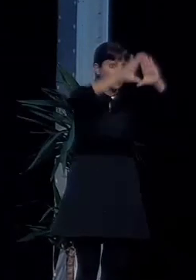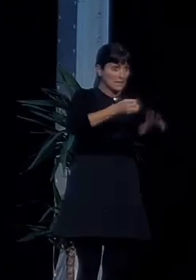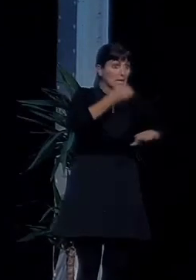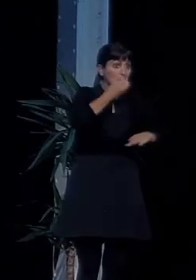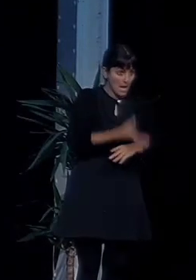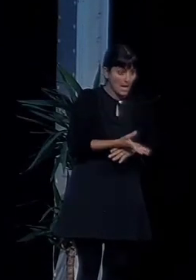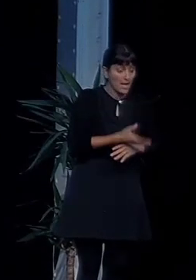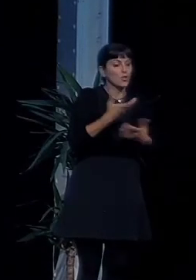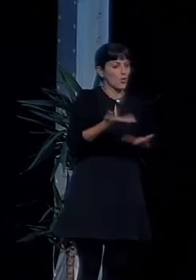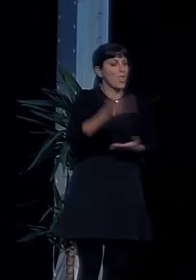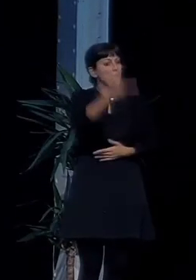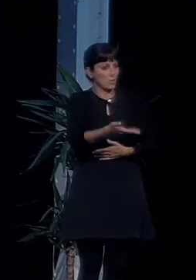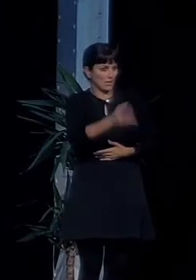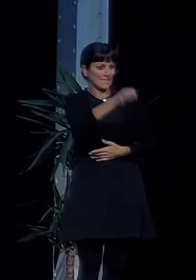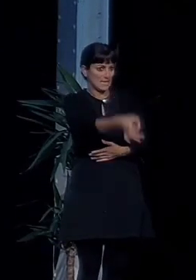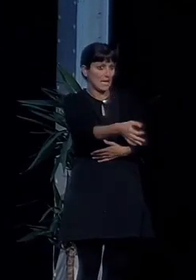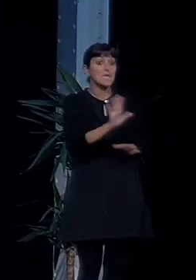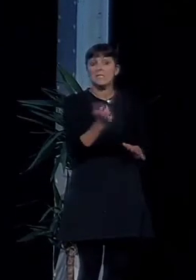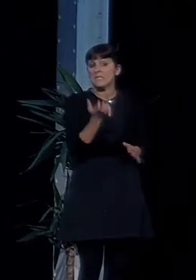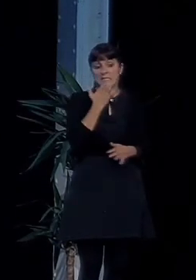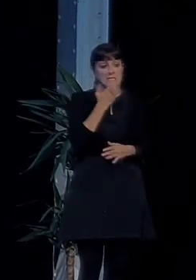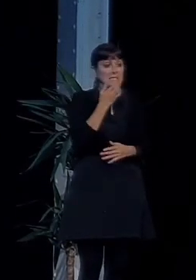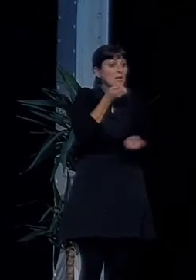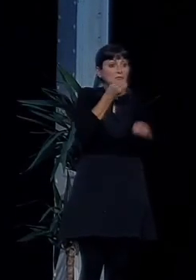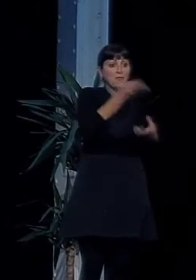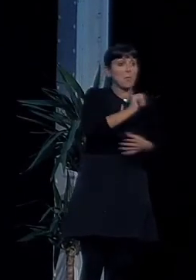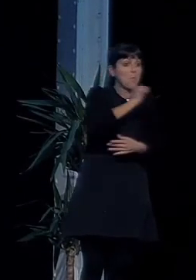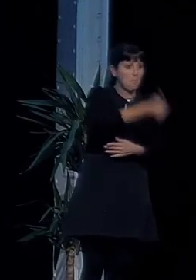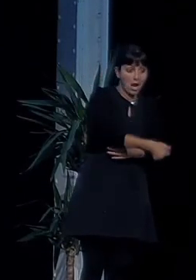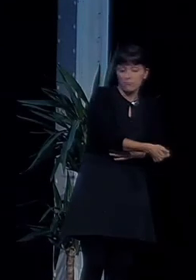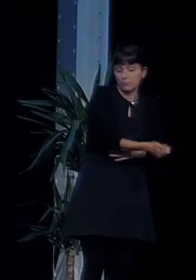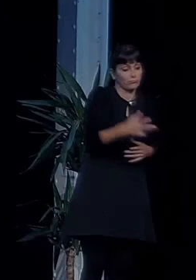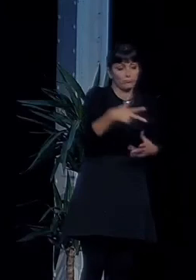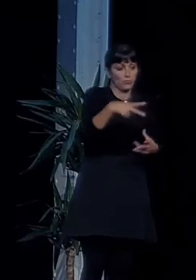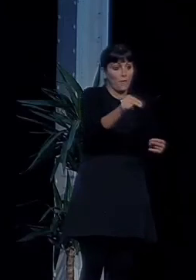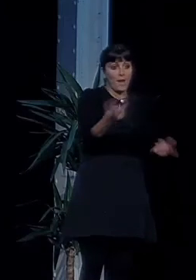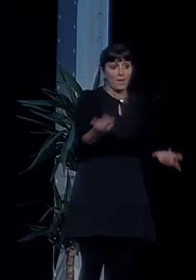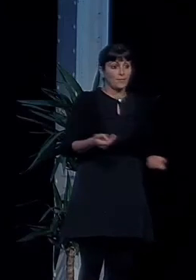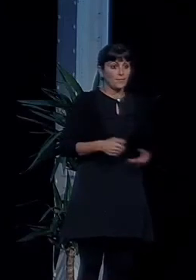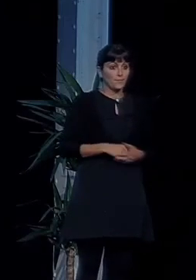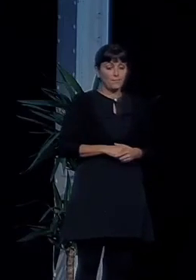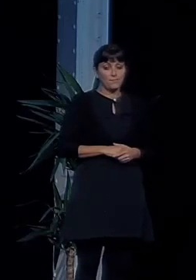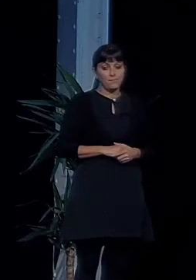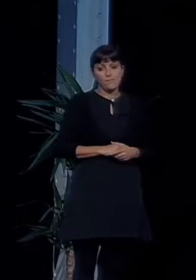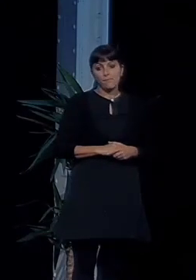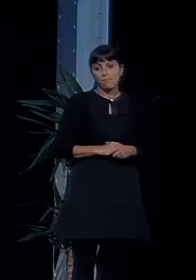importante. Si no está bien construido, no lo es. Claro.